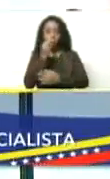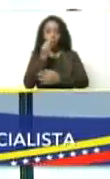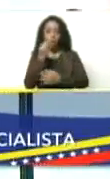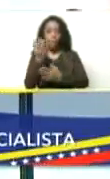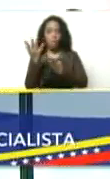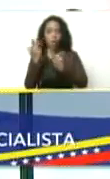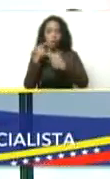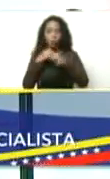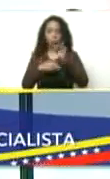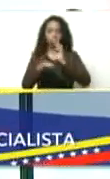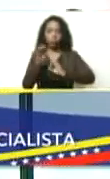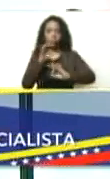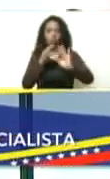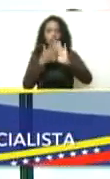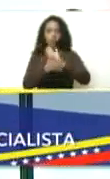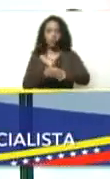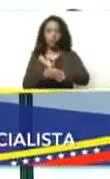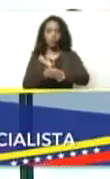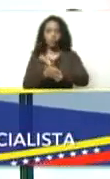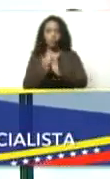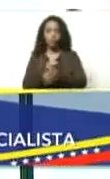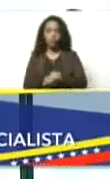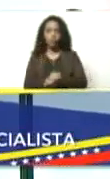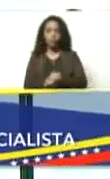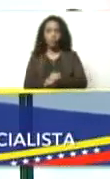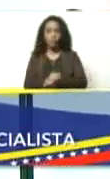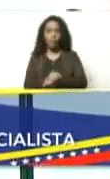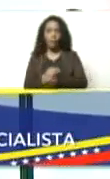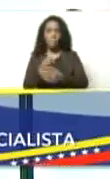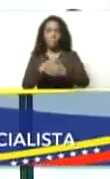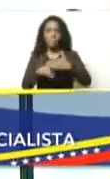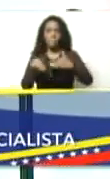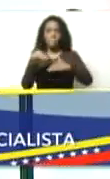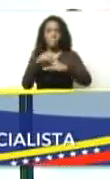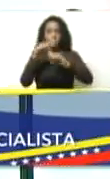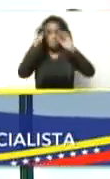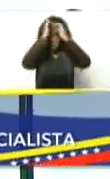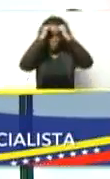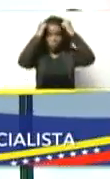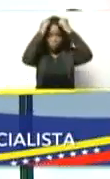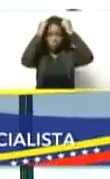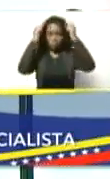diga, de Artillería, mayor general miliciano,